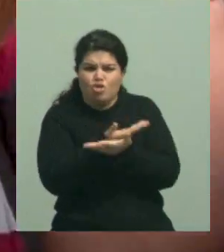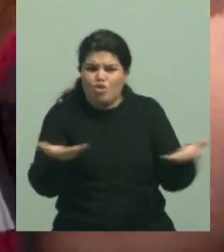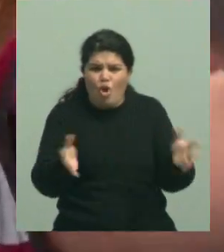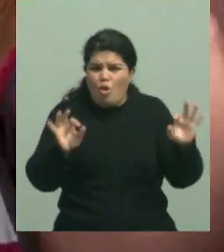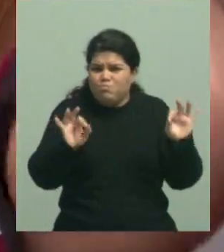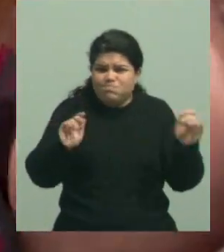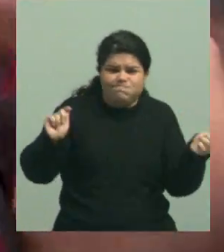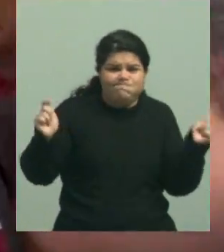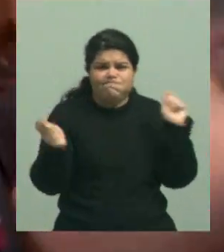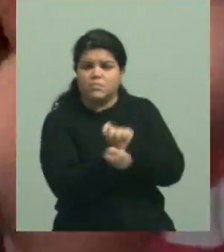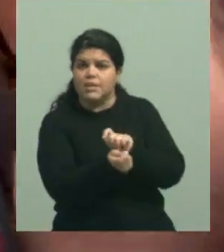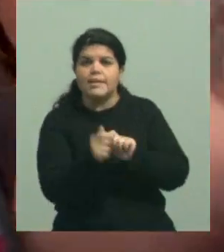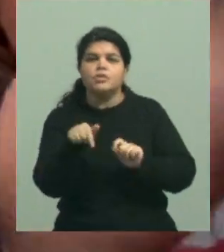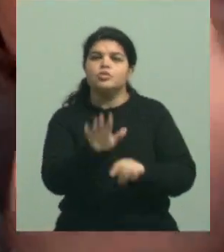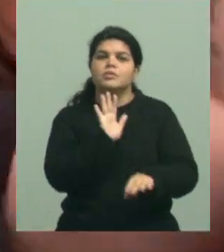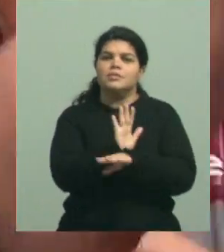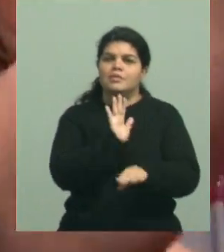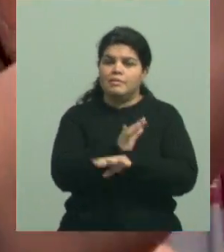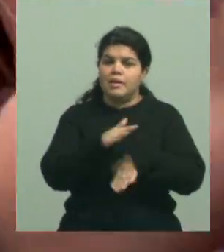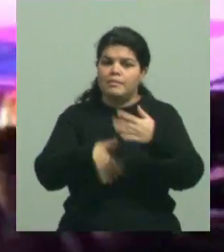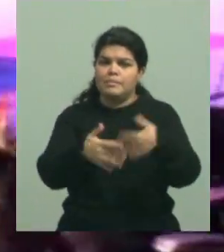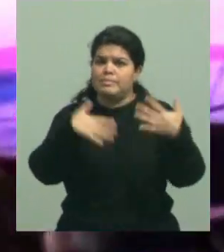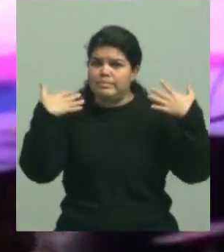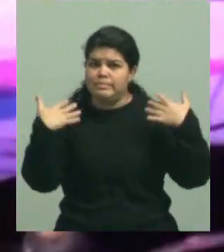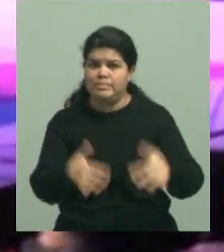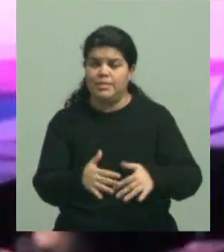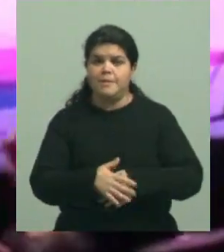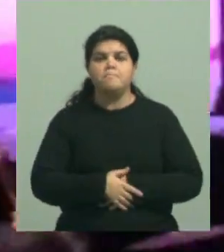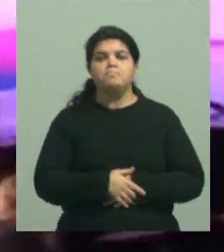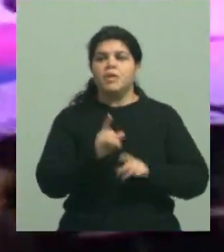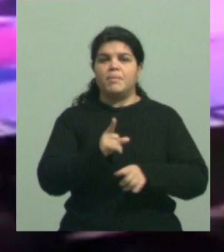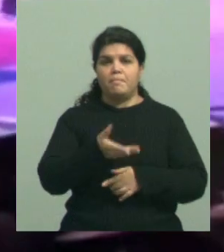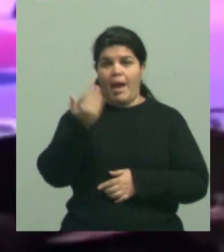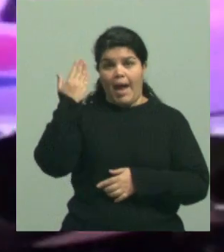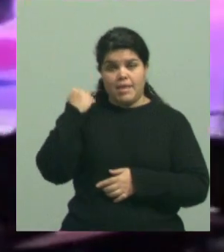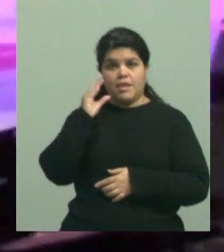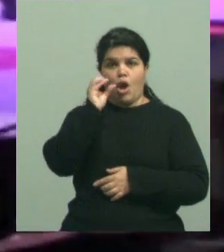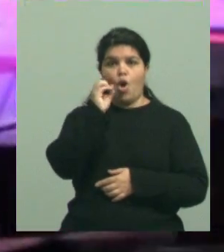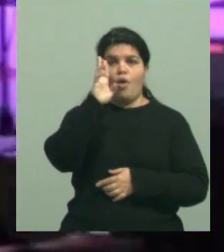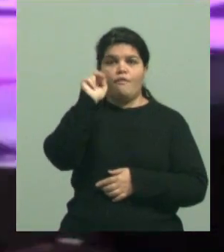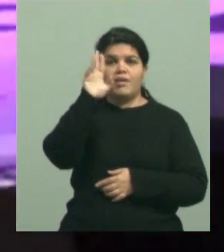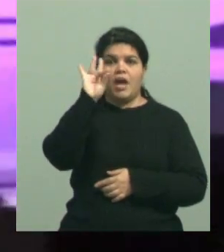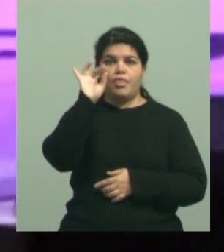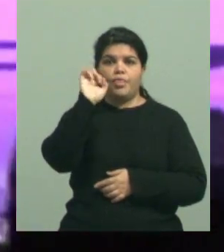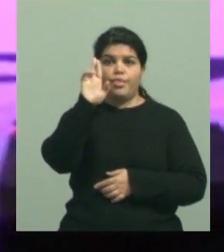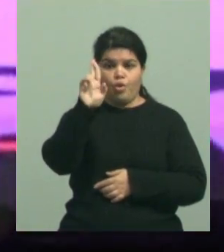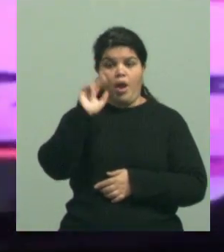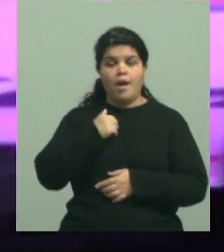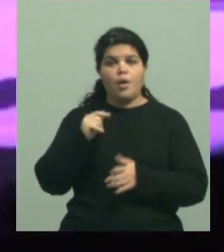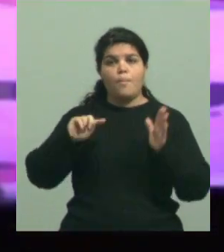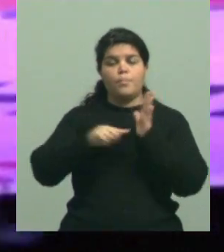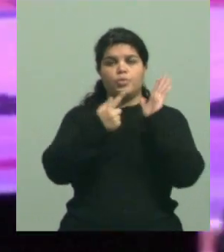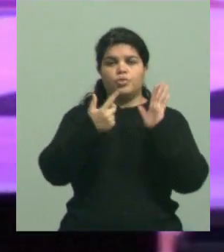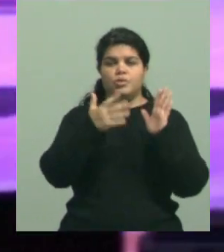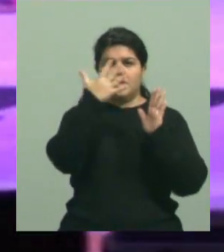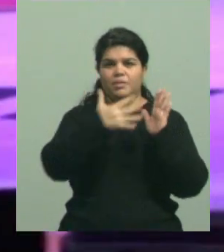las diferencias que puede llegar a marcar. López Obrador sacó 53 puntos en la elección donde él llega al gobierno y genera una modificación de